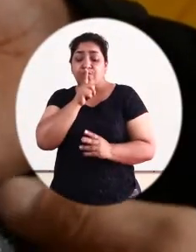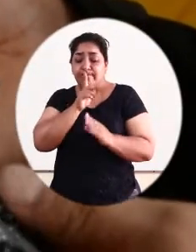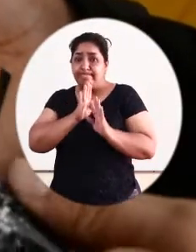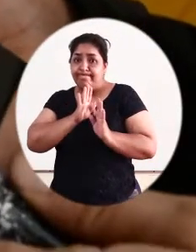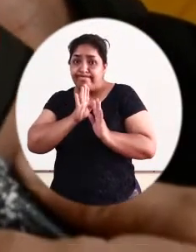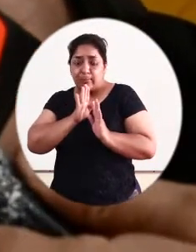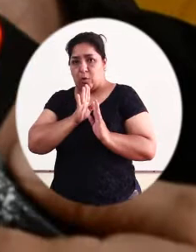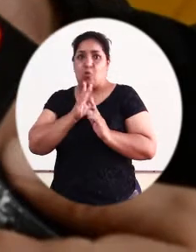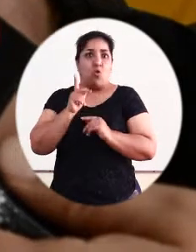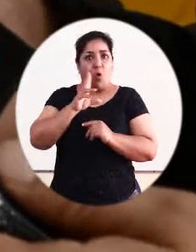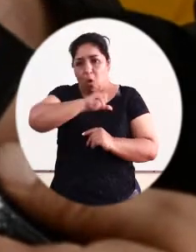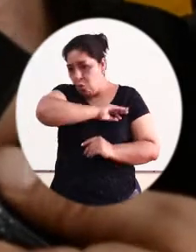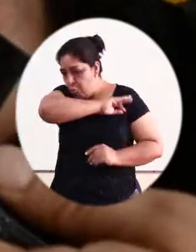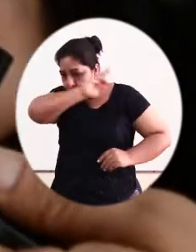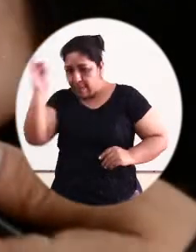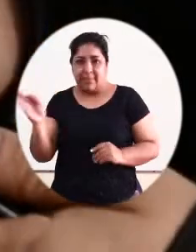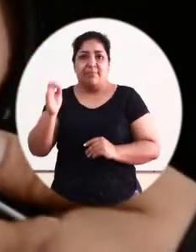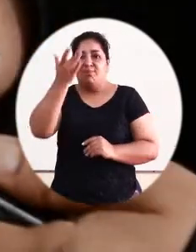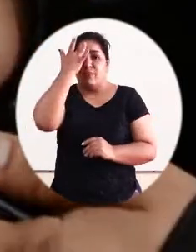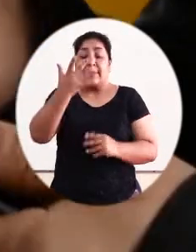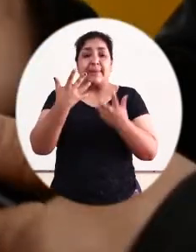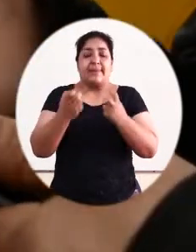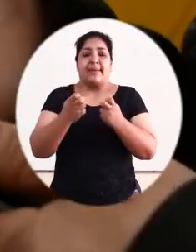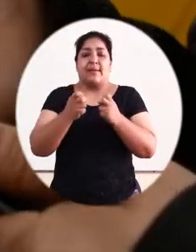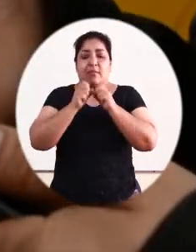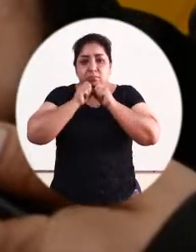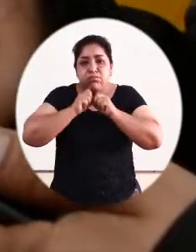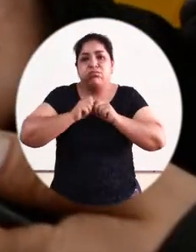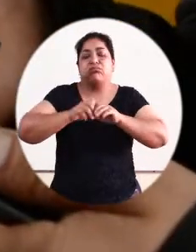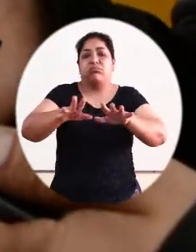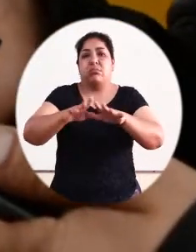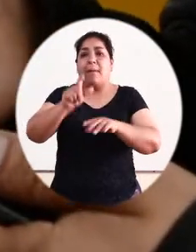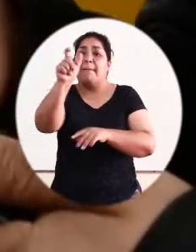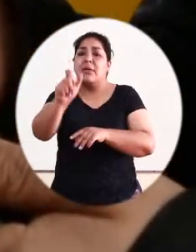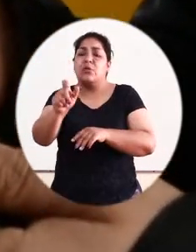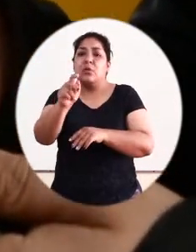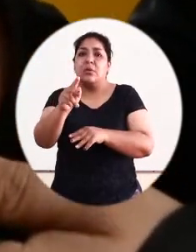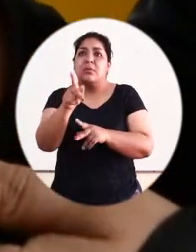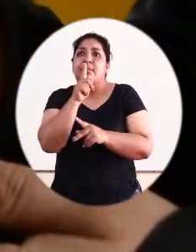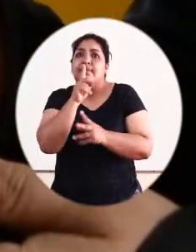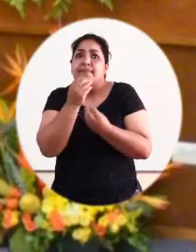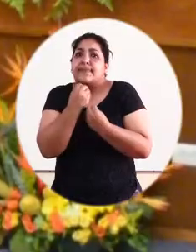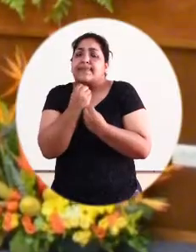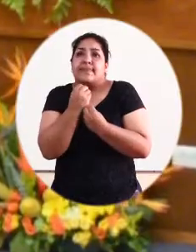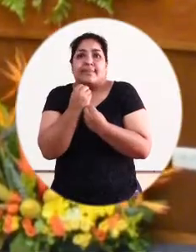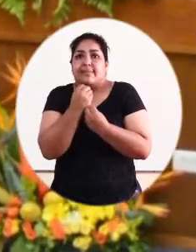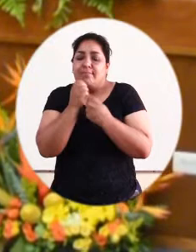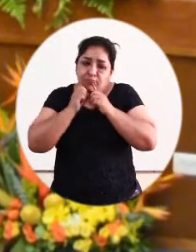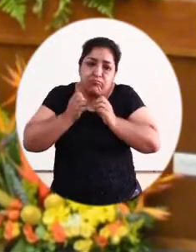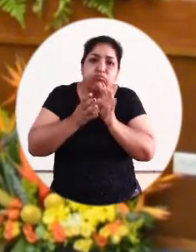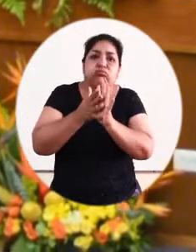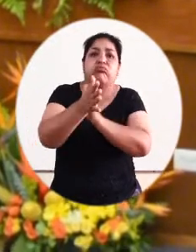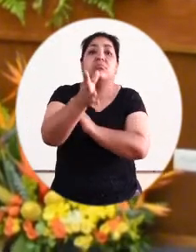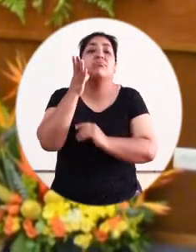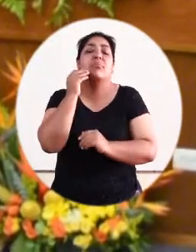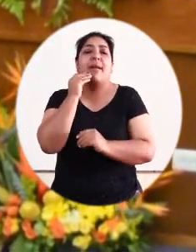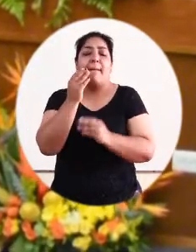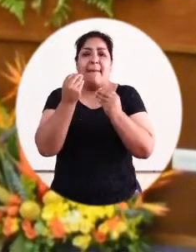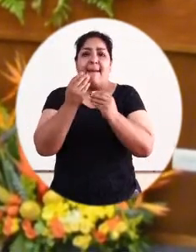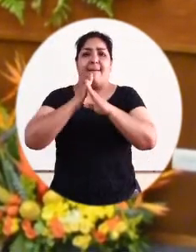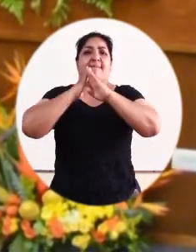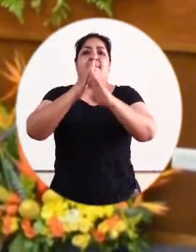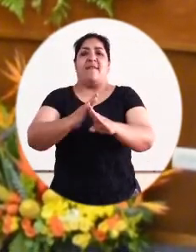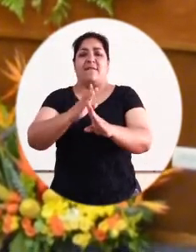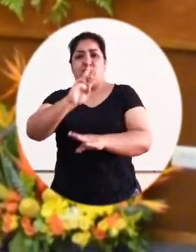porque porque no queremos que les pase lo que nos pasó a nosotros les pase a otras mujeres hemos pintado